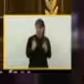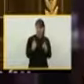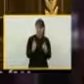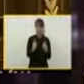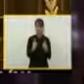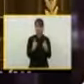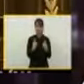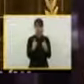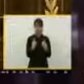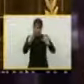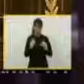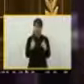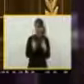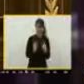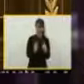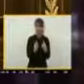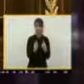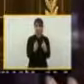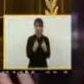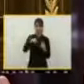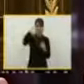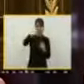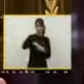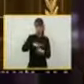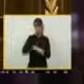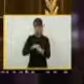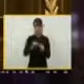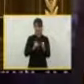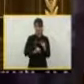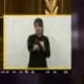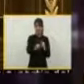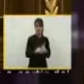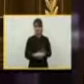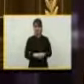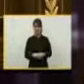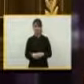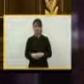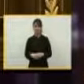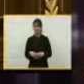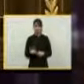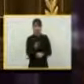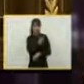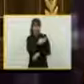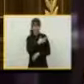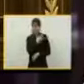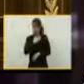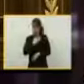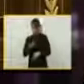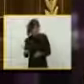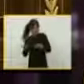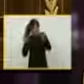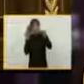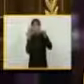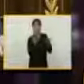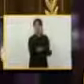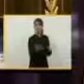non recoñecen a este Parlamento porque eles foron elexidos por outro. A mí eso sí que me parece un uso das institucións en beneficio propio, que era o que Rajoy